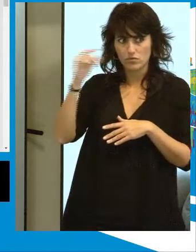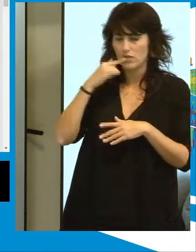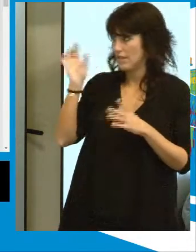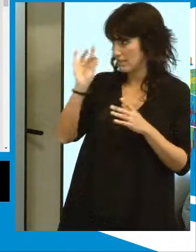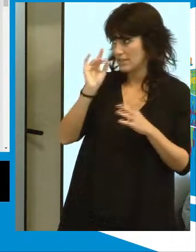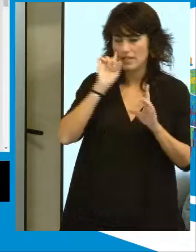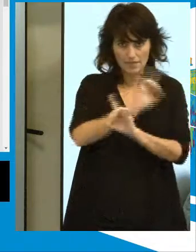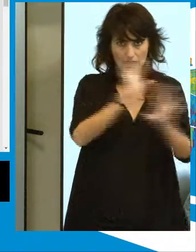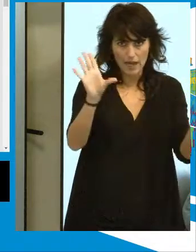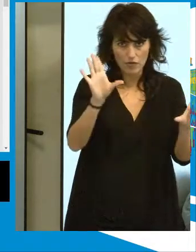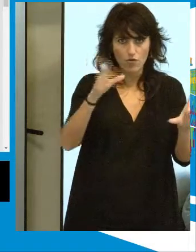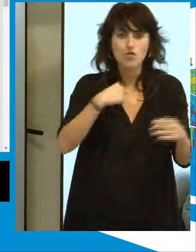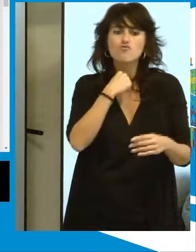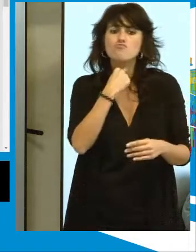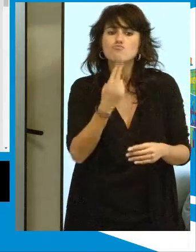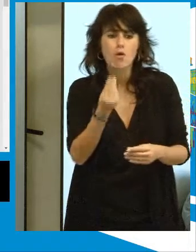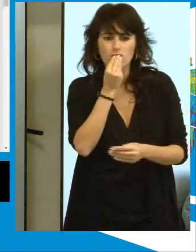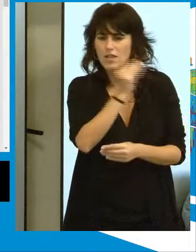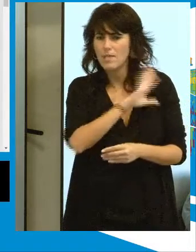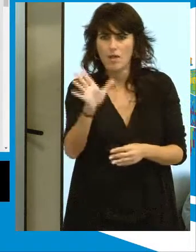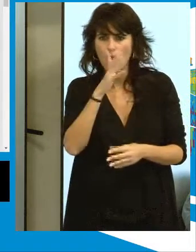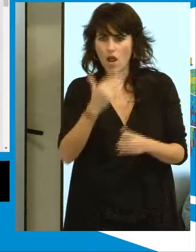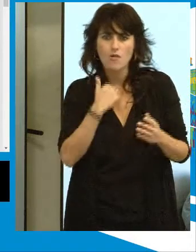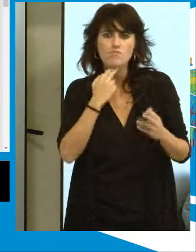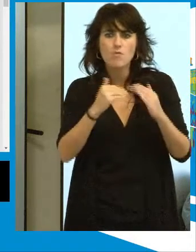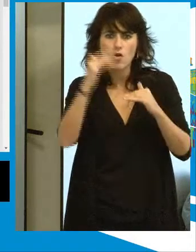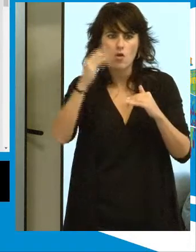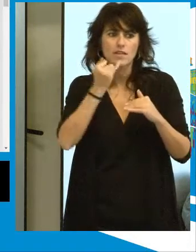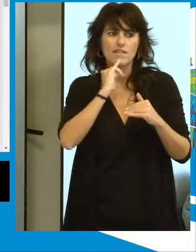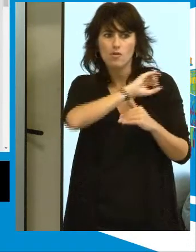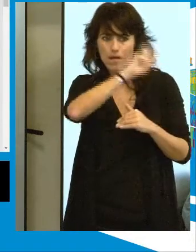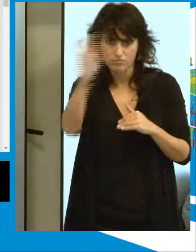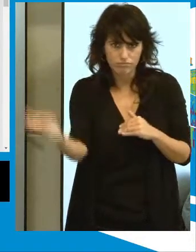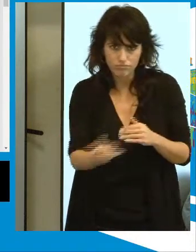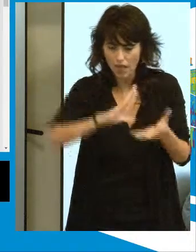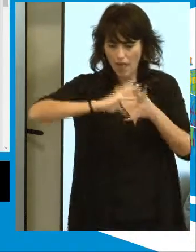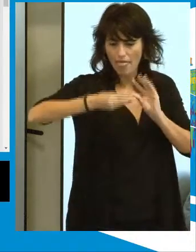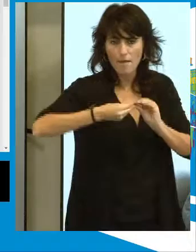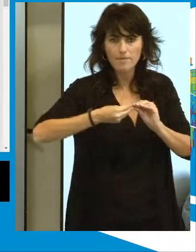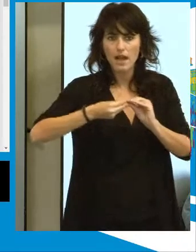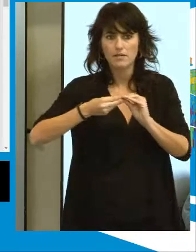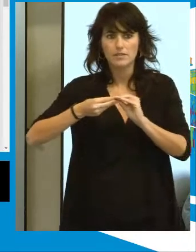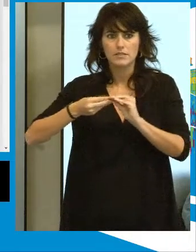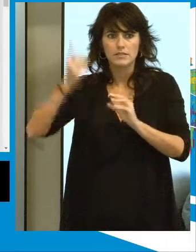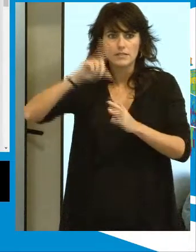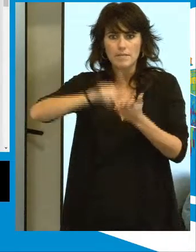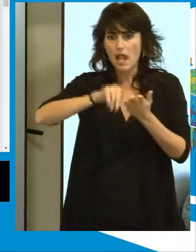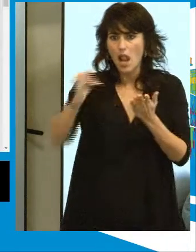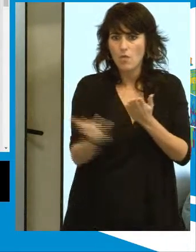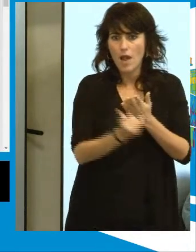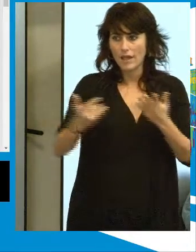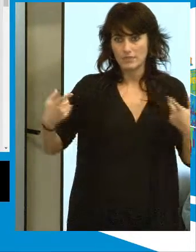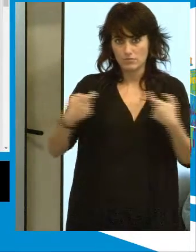Si utilizamos las mejores voces que hay hoy en día en el mercado, además adapta, es multidioma, no lo he comentado, pero se adapta a multidioma, incluso lenguajes